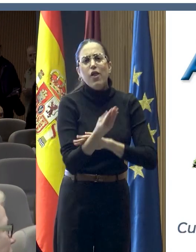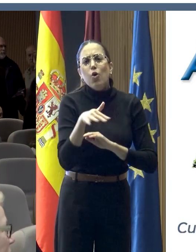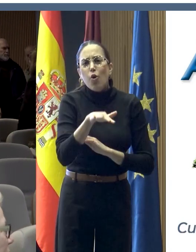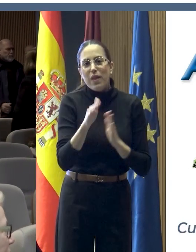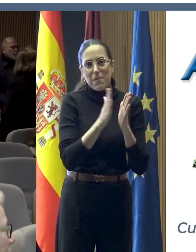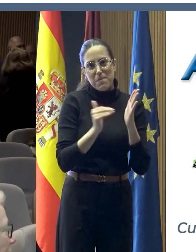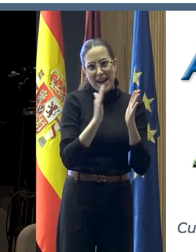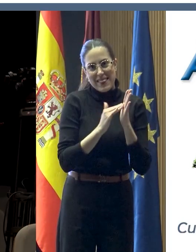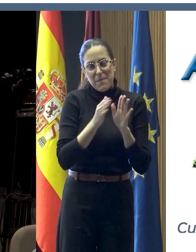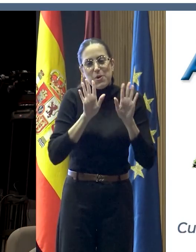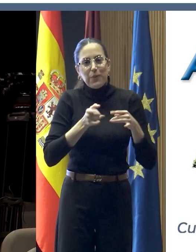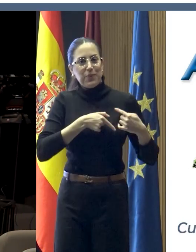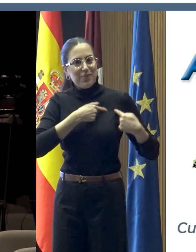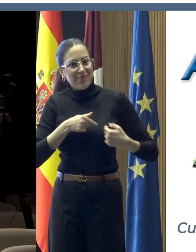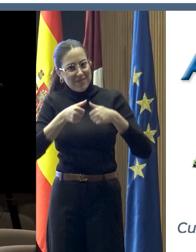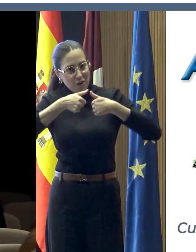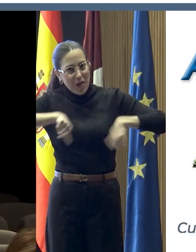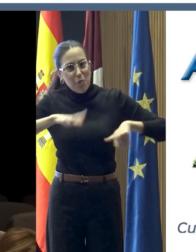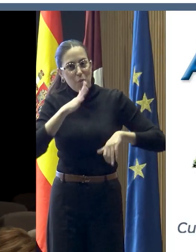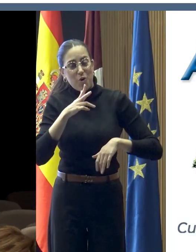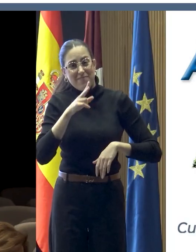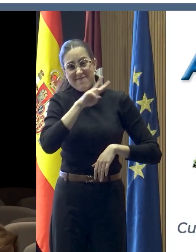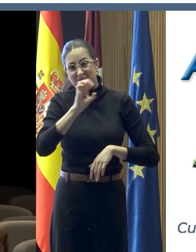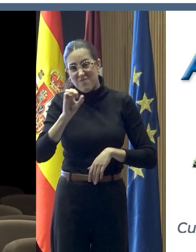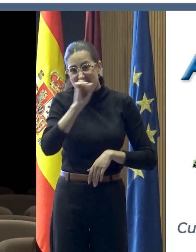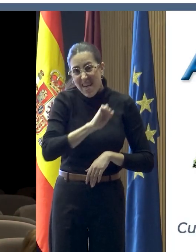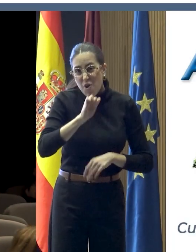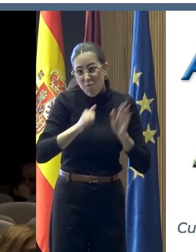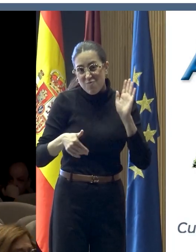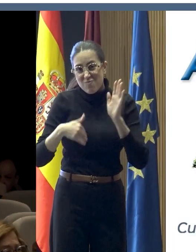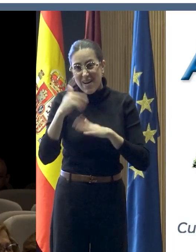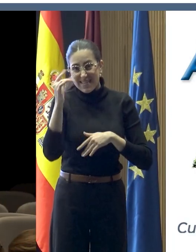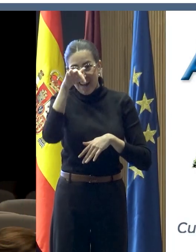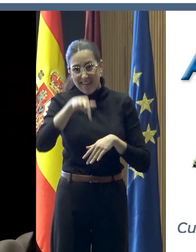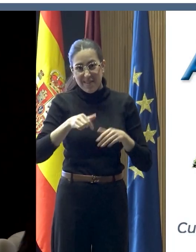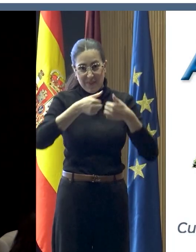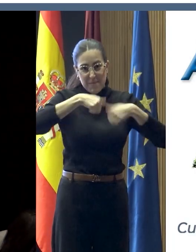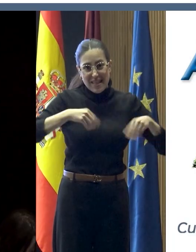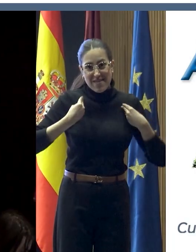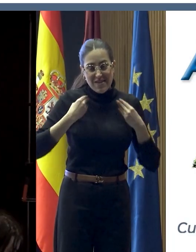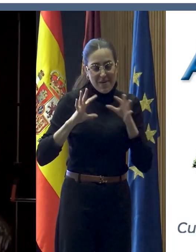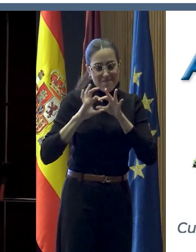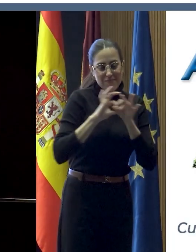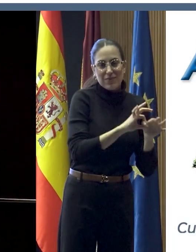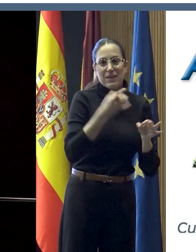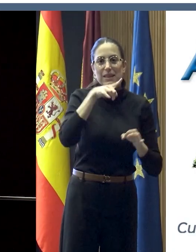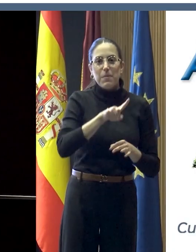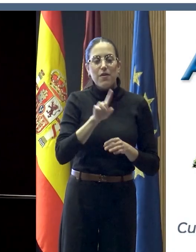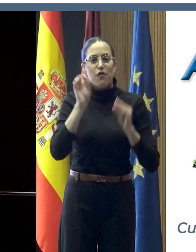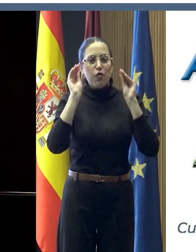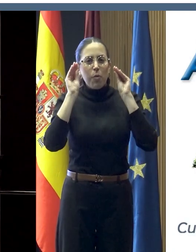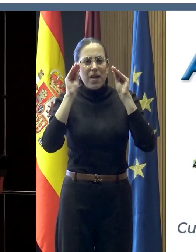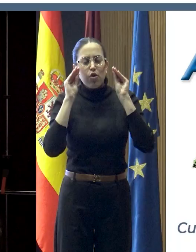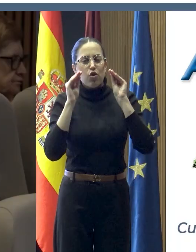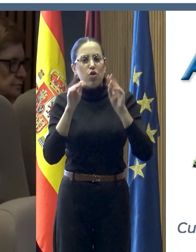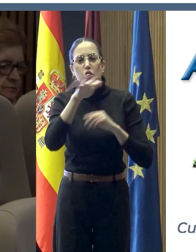pero albaceteña de corazón tras más de 2 décadas vinculada a nuestra ciudad, desarrolló su formación académica en la